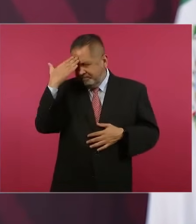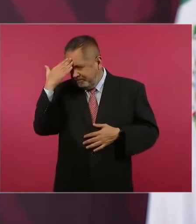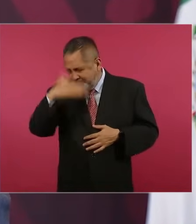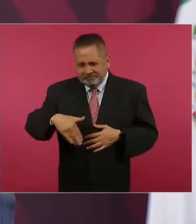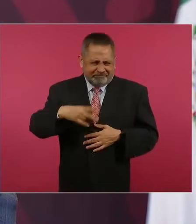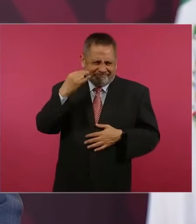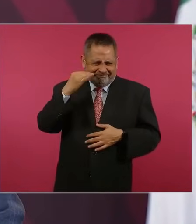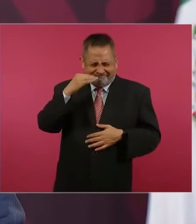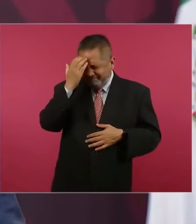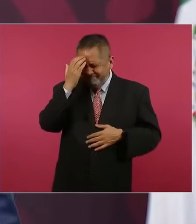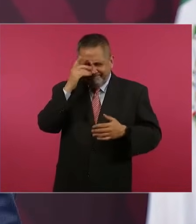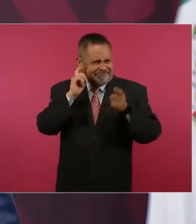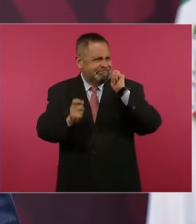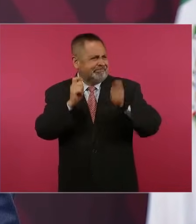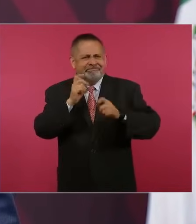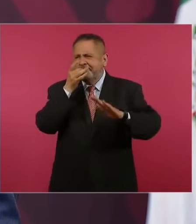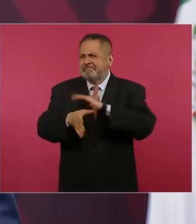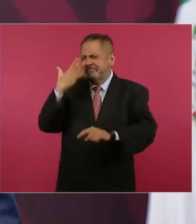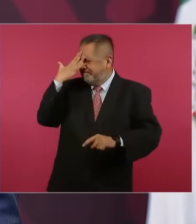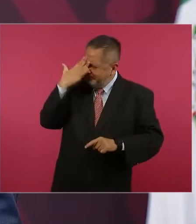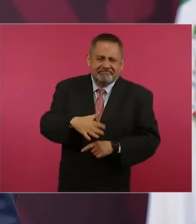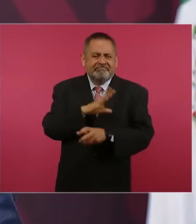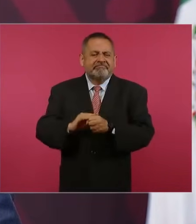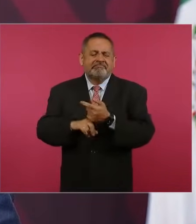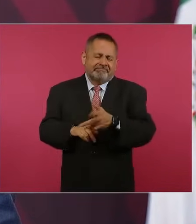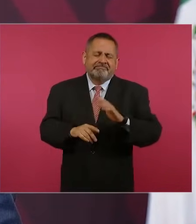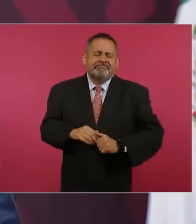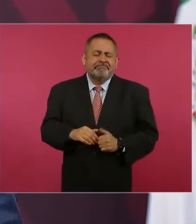muy politizado. Muy